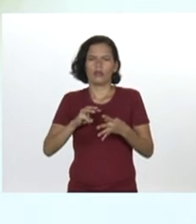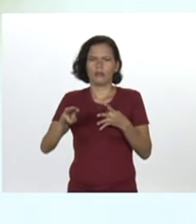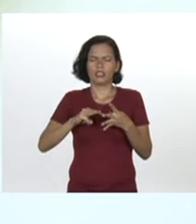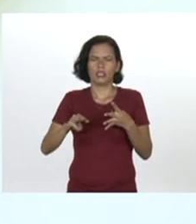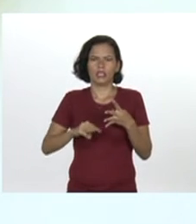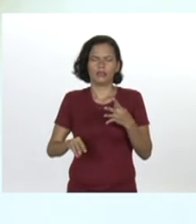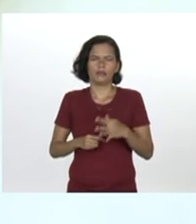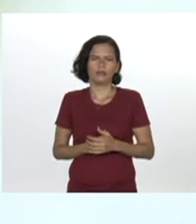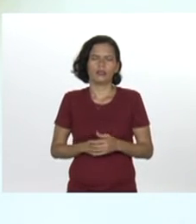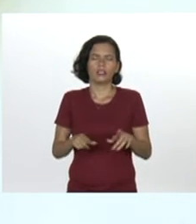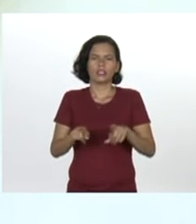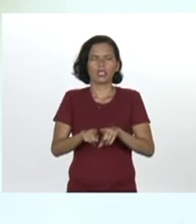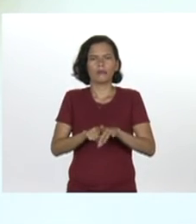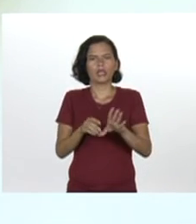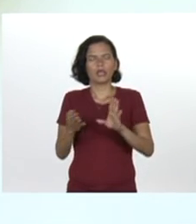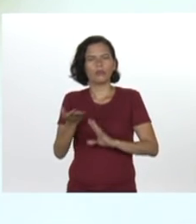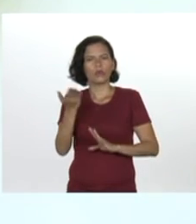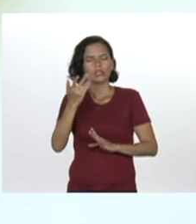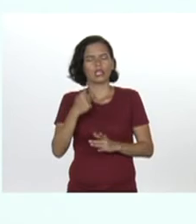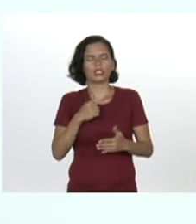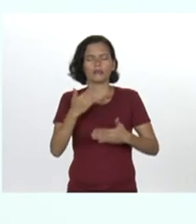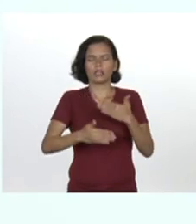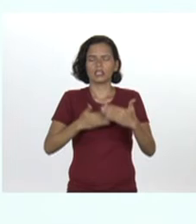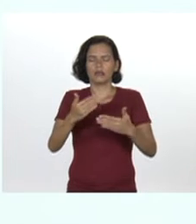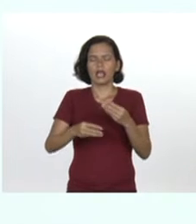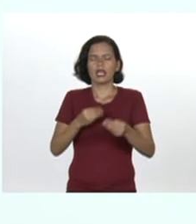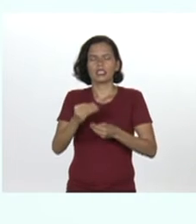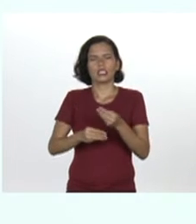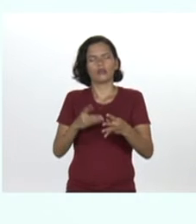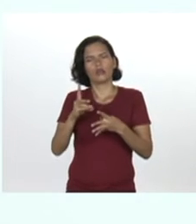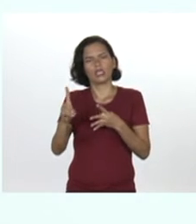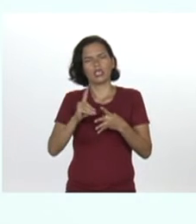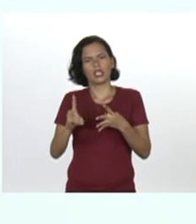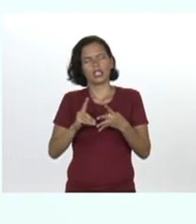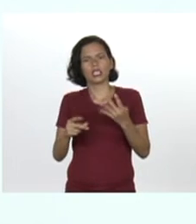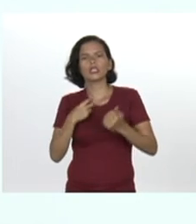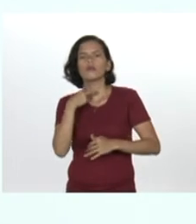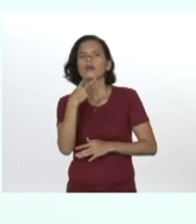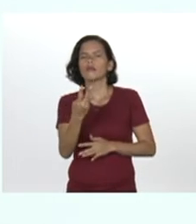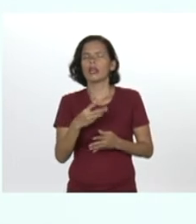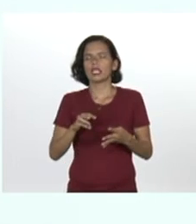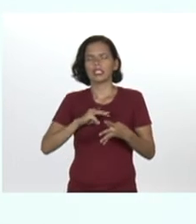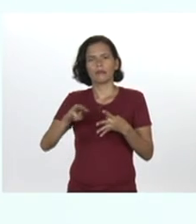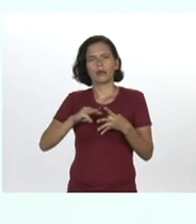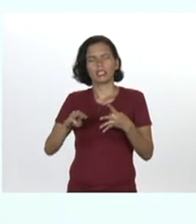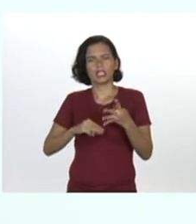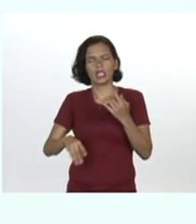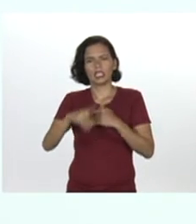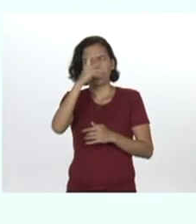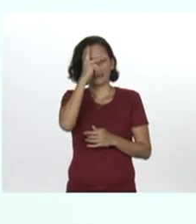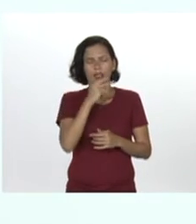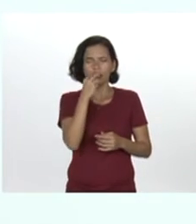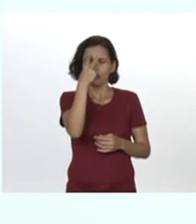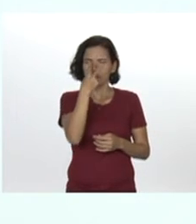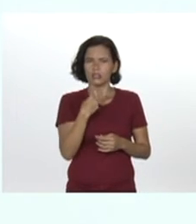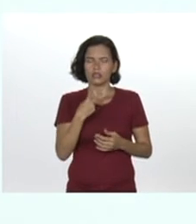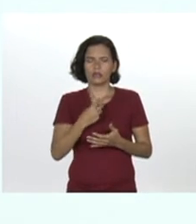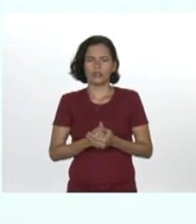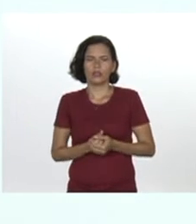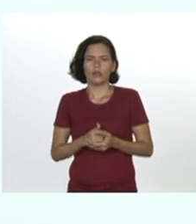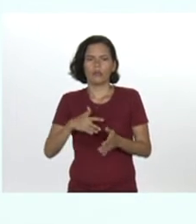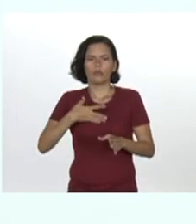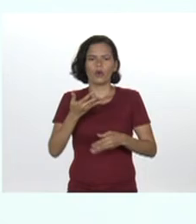tal. También importante que mientras se va haciendo una descripción verbal del material, el estudiante con deficiencias visuales pueda